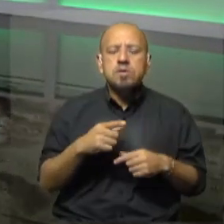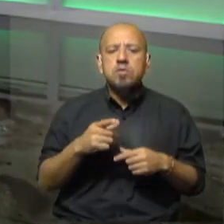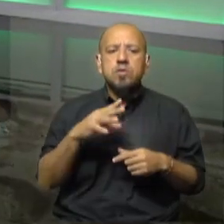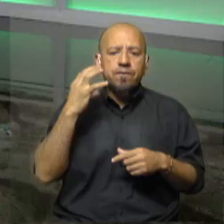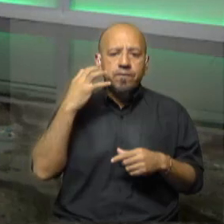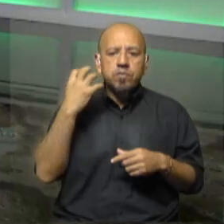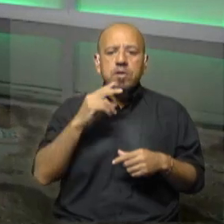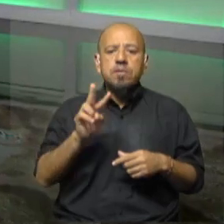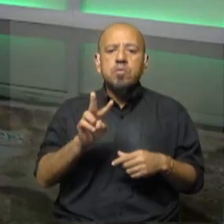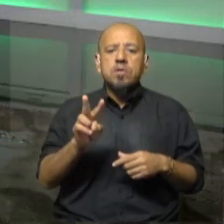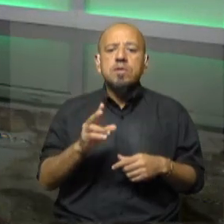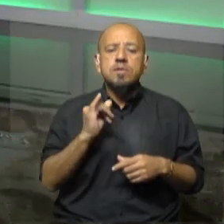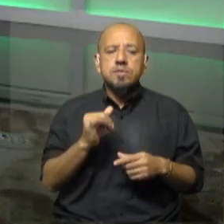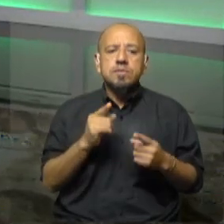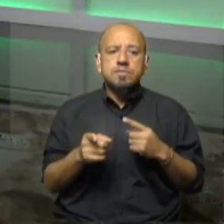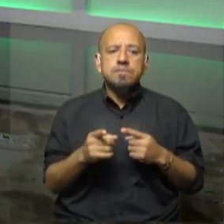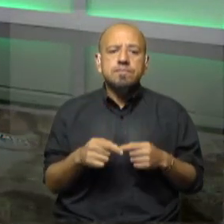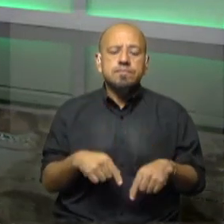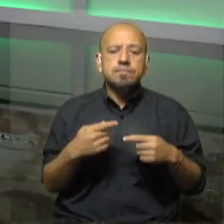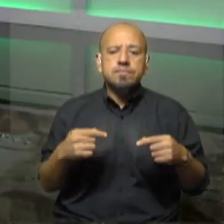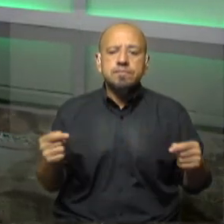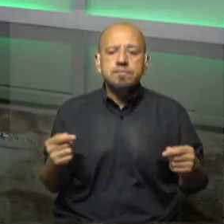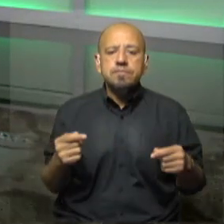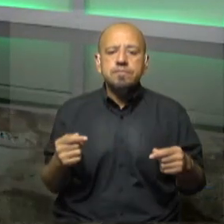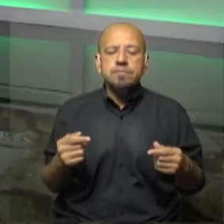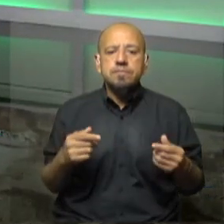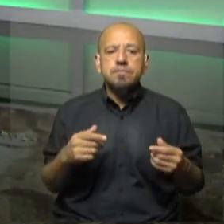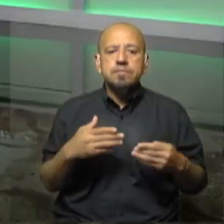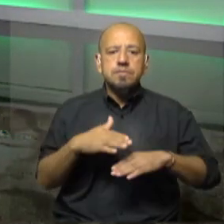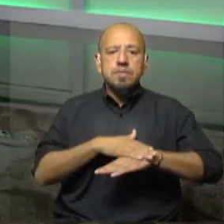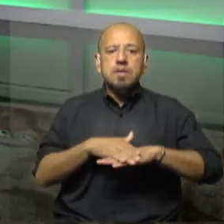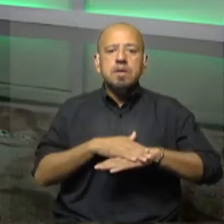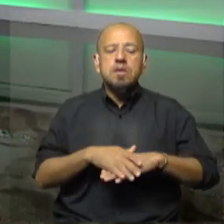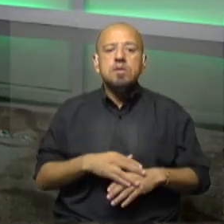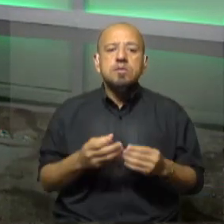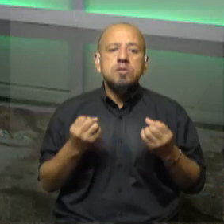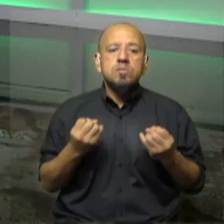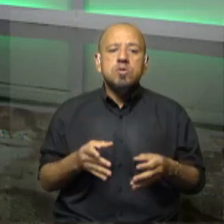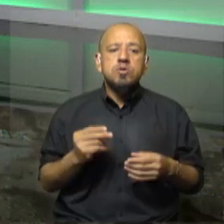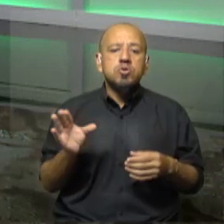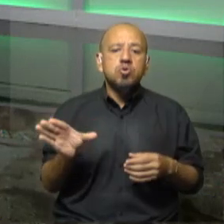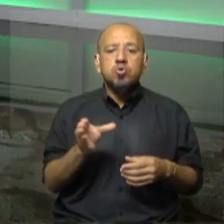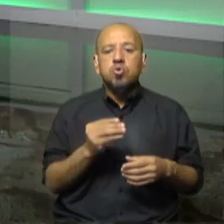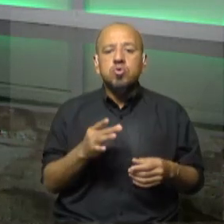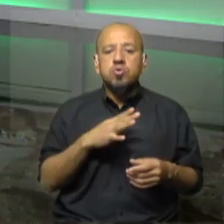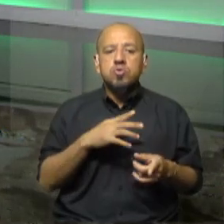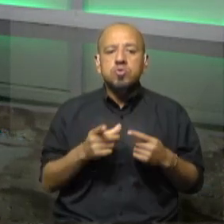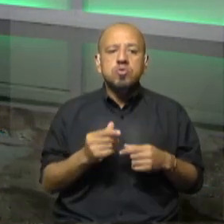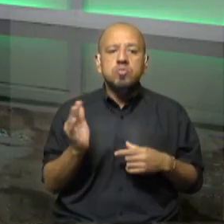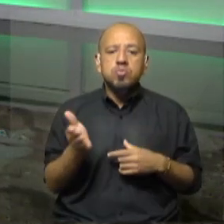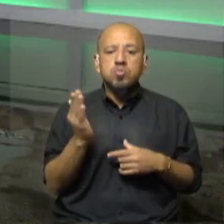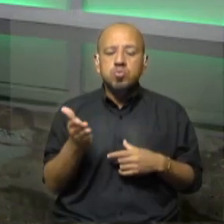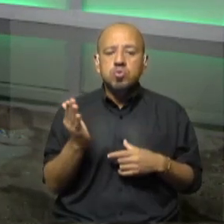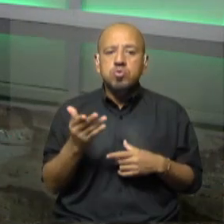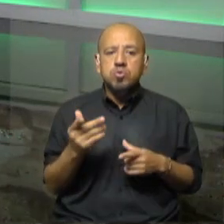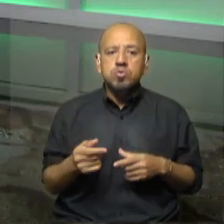hortalizas sí es un alimento, es un producto de consumo básico en nuestra sociedad y por eso todo es lo que sucede en términos de la producción puede